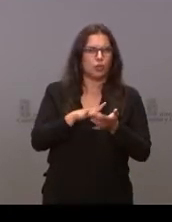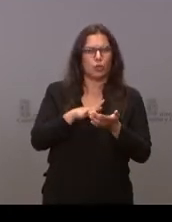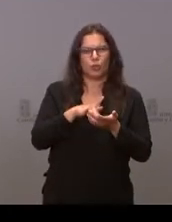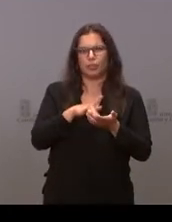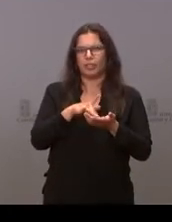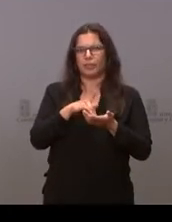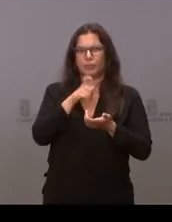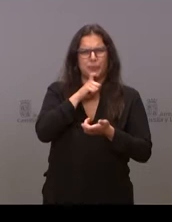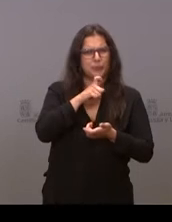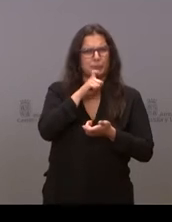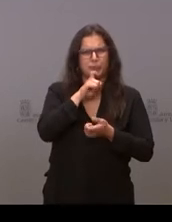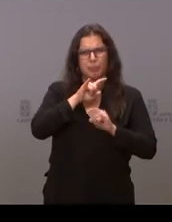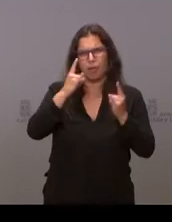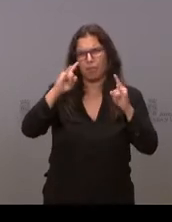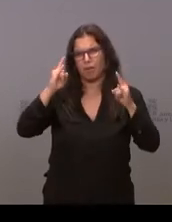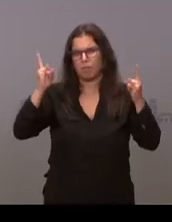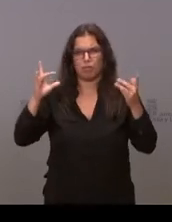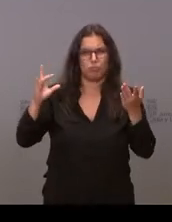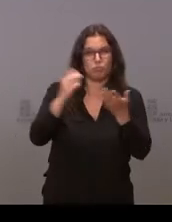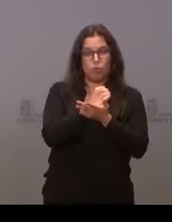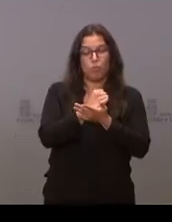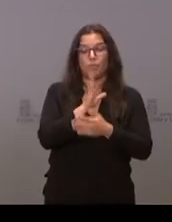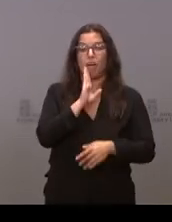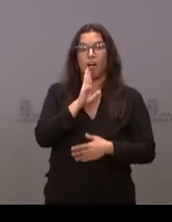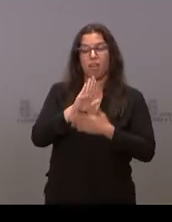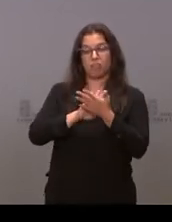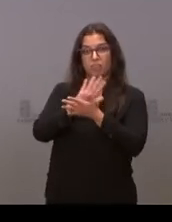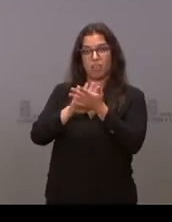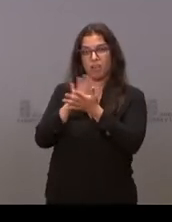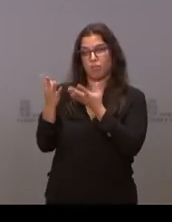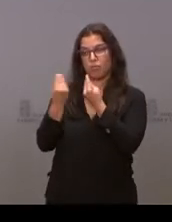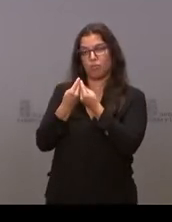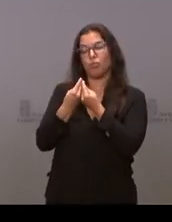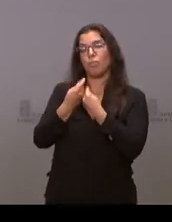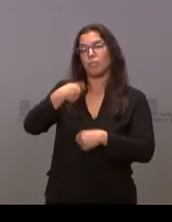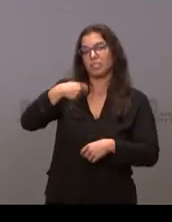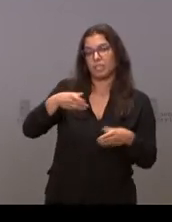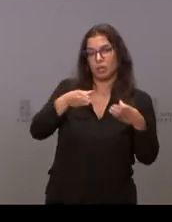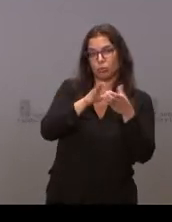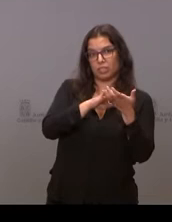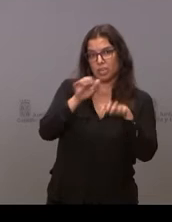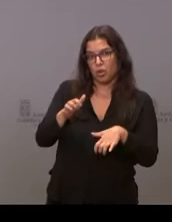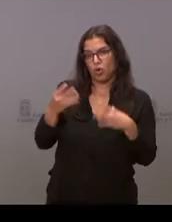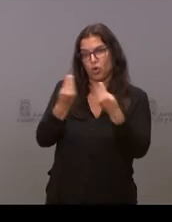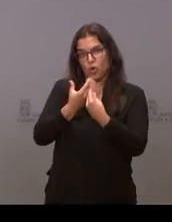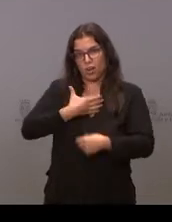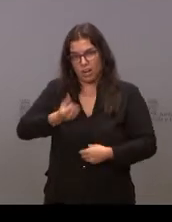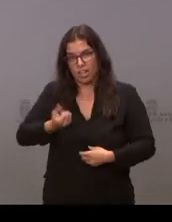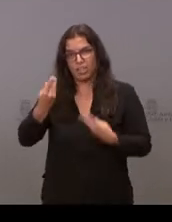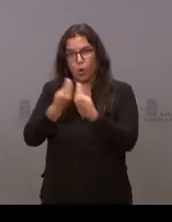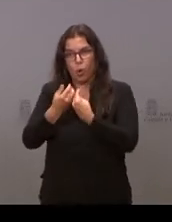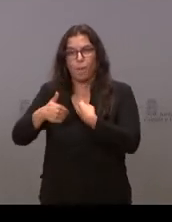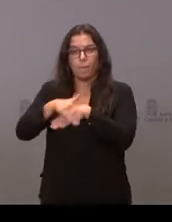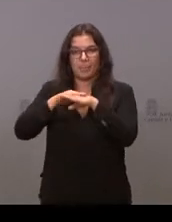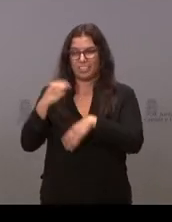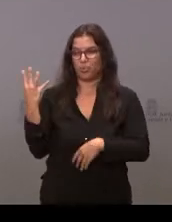complicado. Comentábamos con el presidente de la Junta, con el alcalde y con el ministro. Por lo